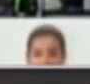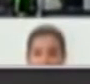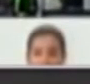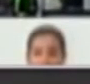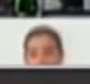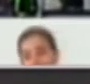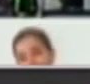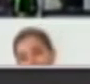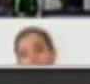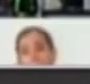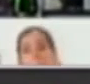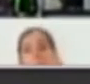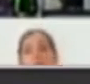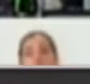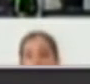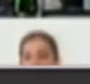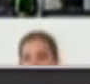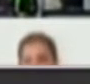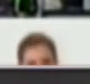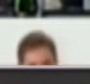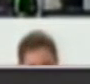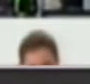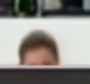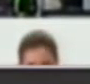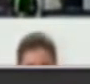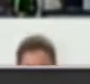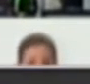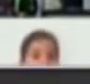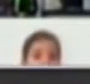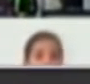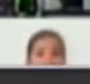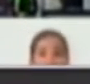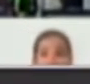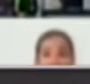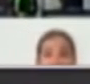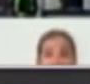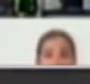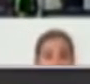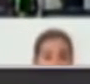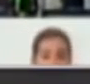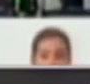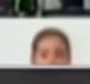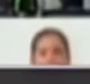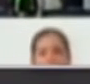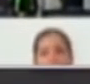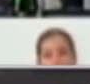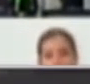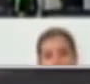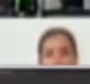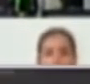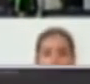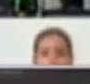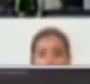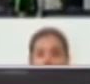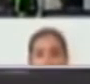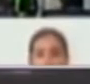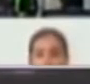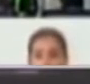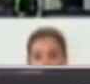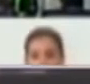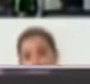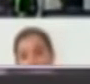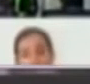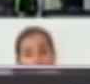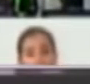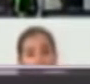El Patriota Mundo nos informa. Tamara Sujú, la que le hacía favores a alias El Cuervo, Isadora Subillaga, la testaferra del